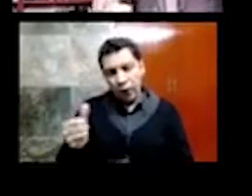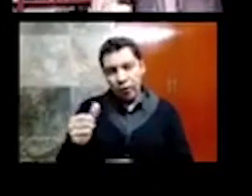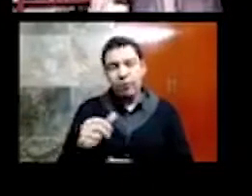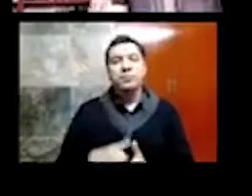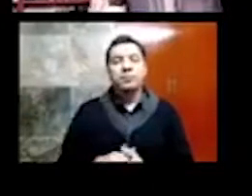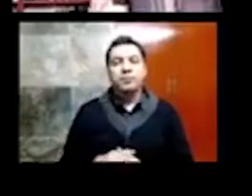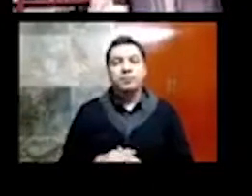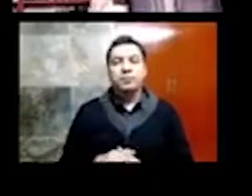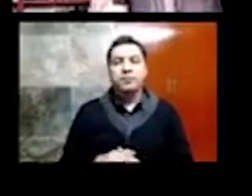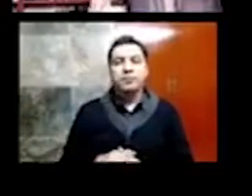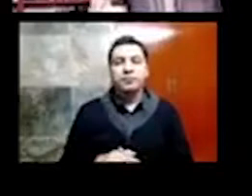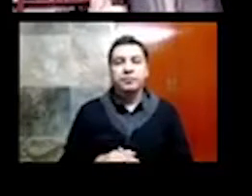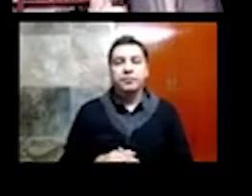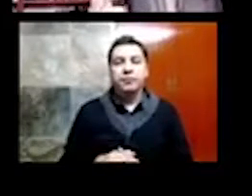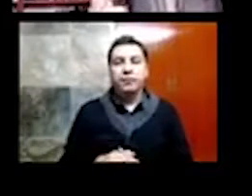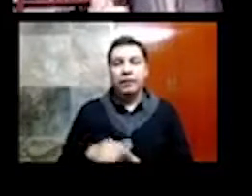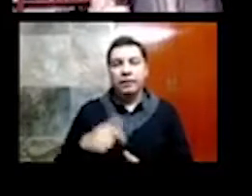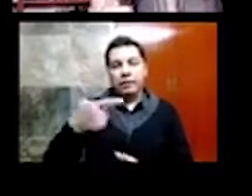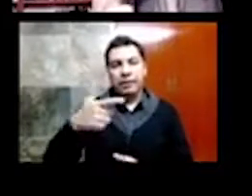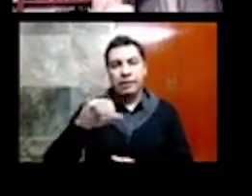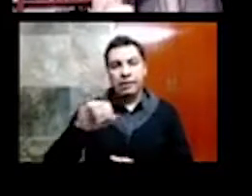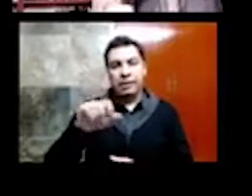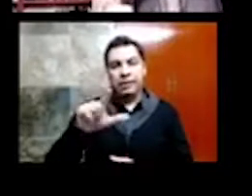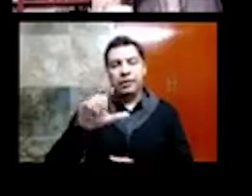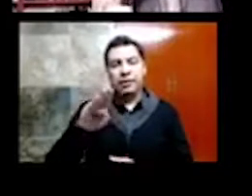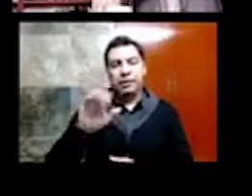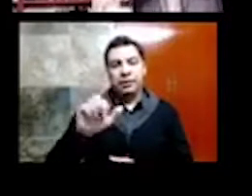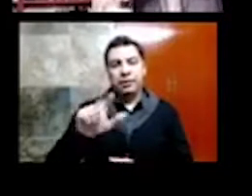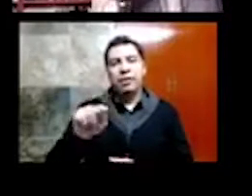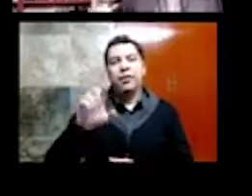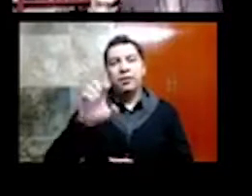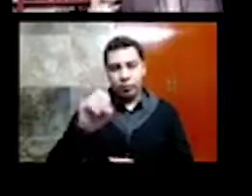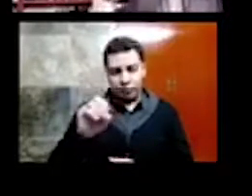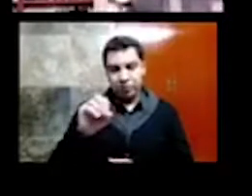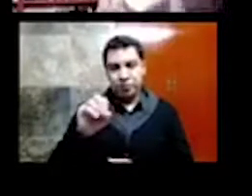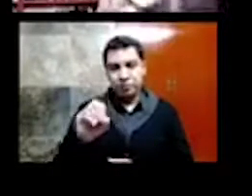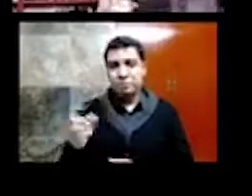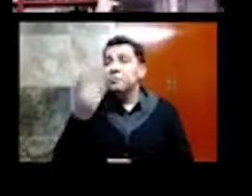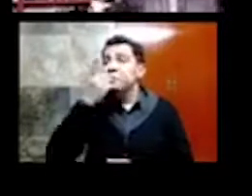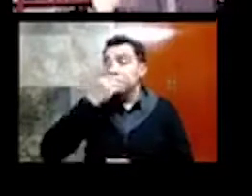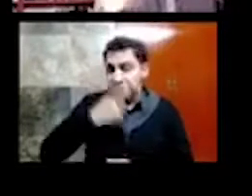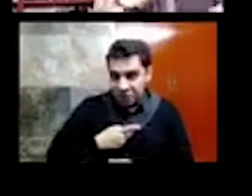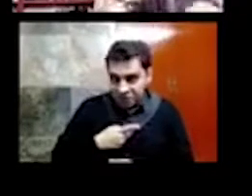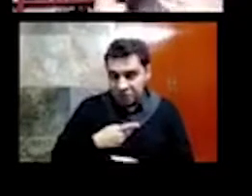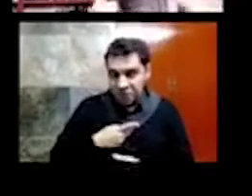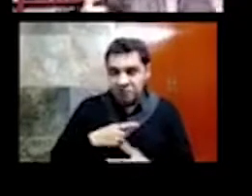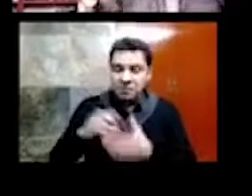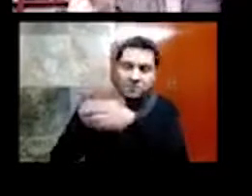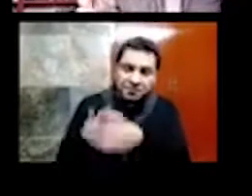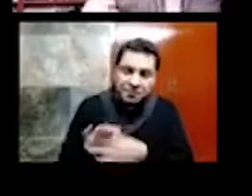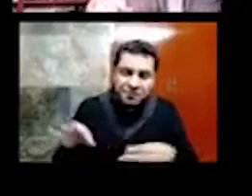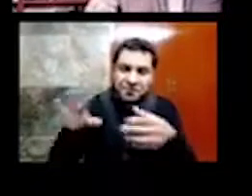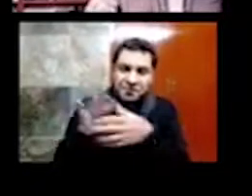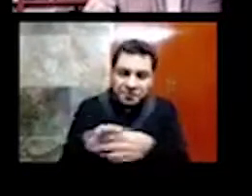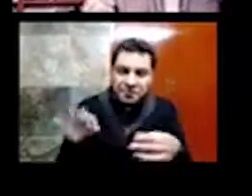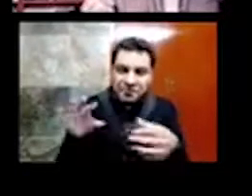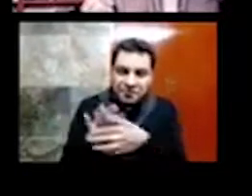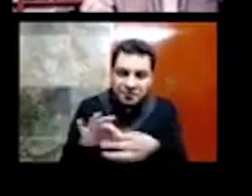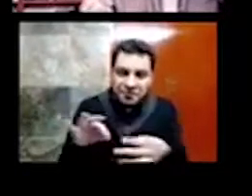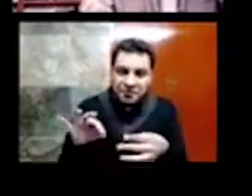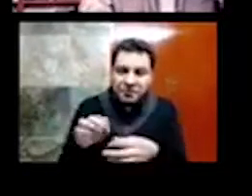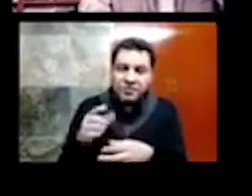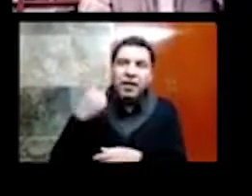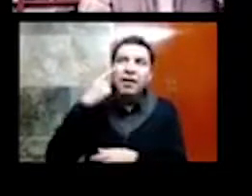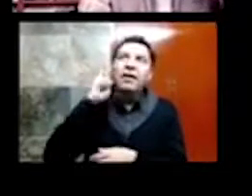bien don Wigberto Jiménez Moreno. Y luego Piñachán retomaba cosas y nos decía que